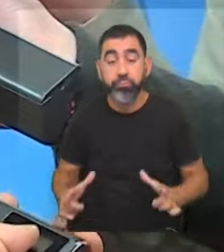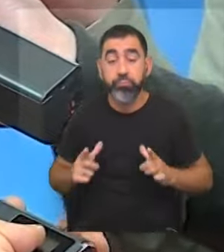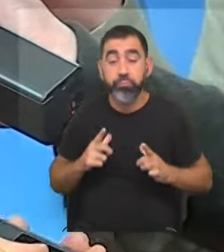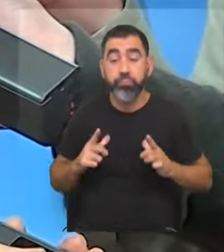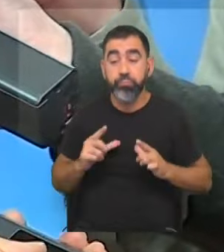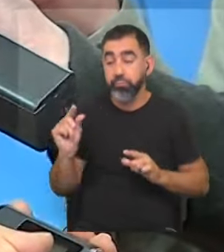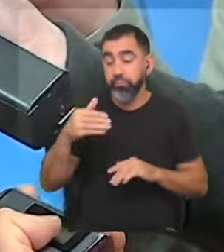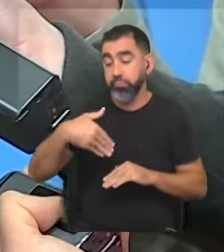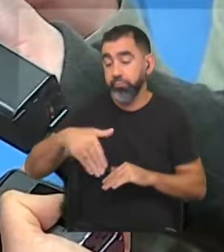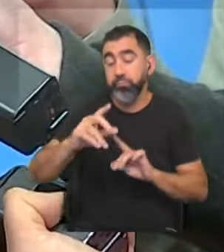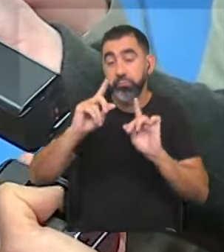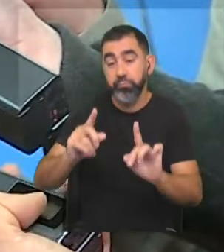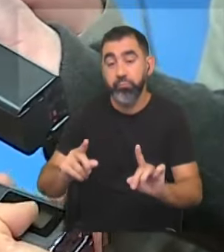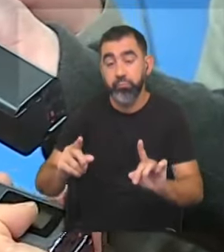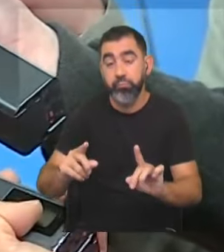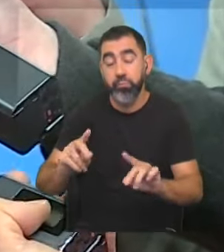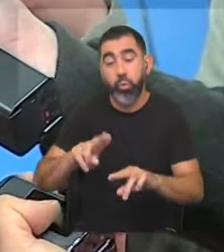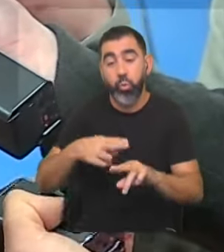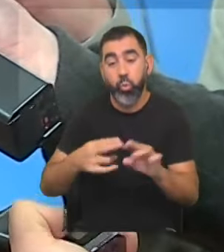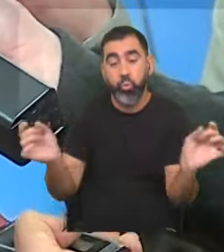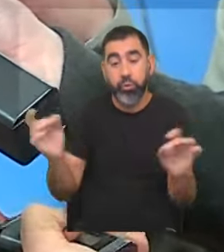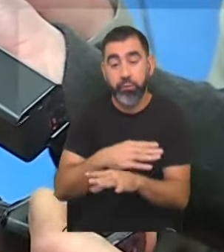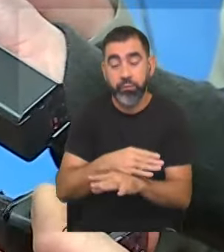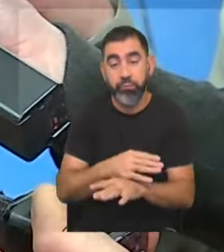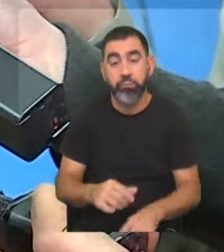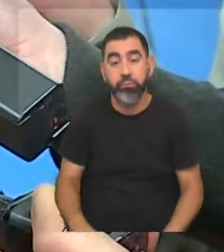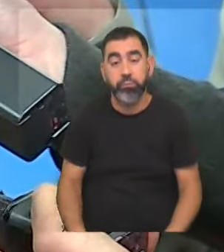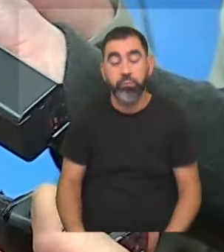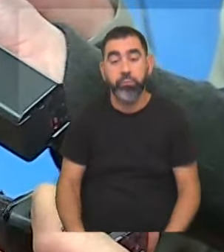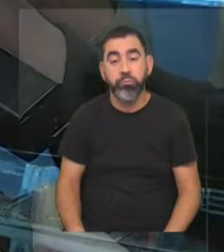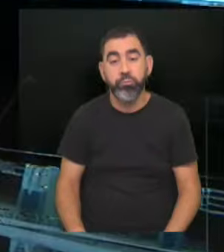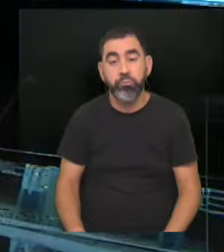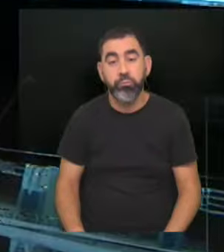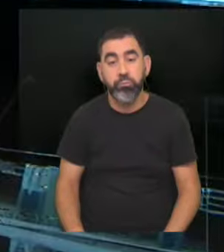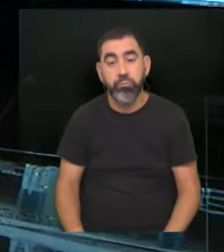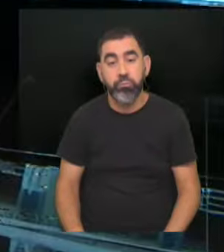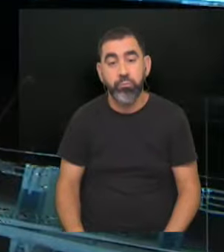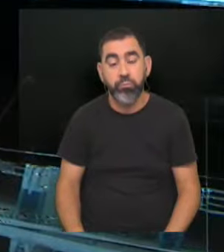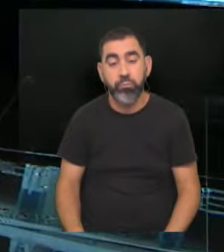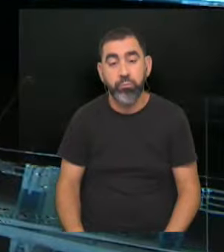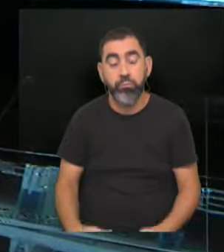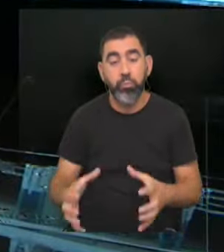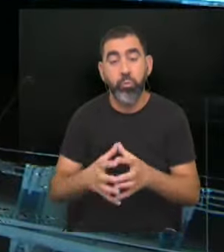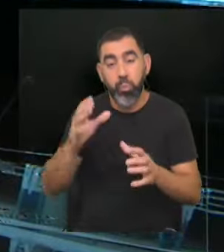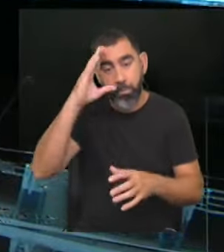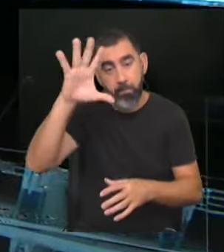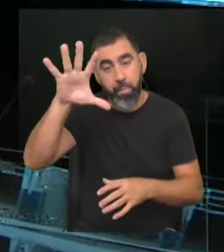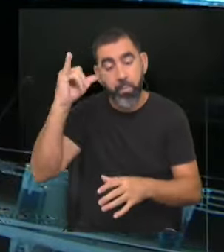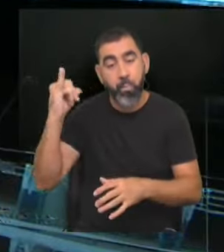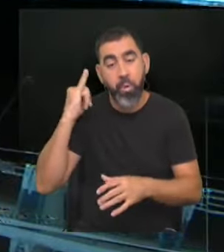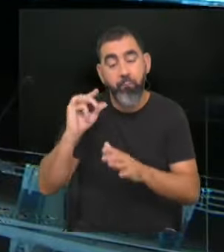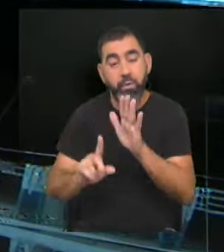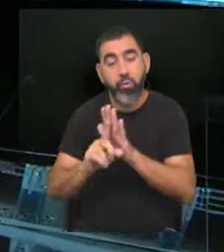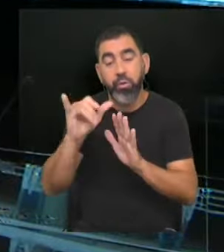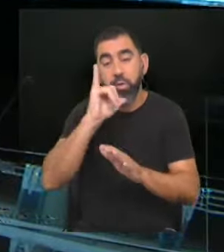en el corto plazo también estén nuevamente en condiciones el colectivo Memorias de malvin Norte